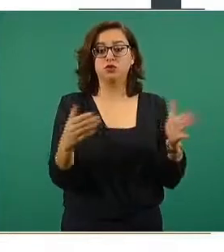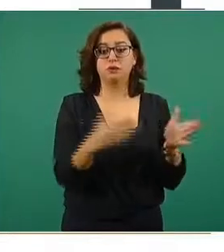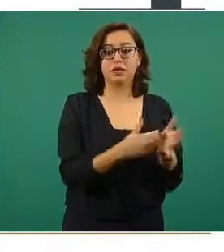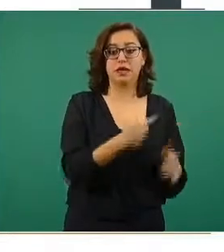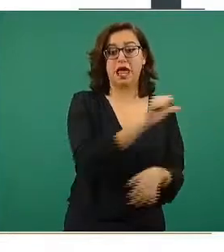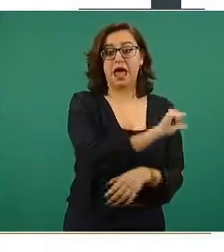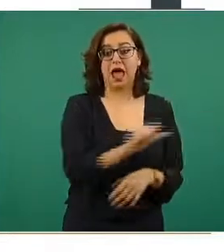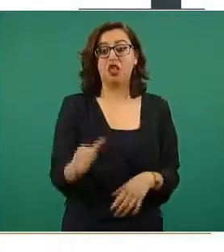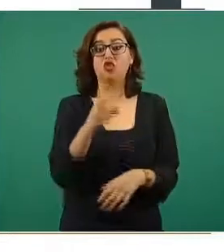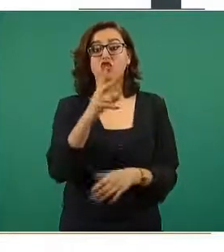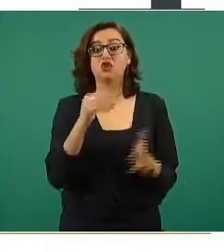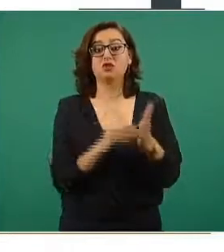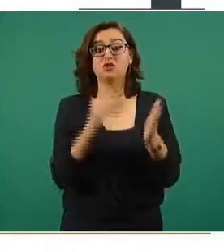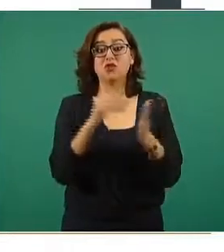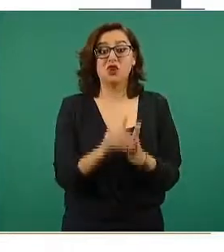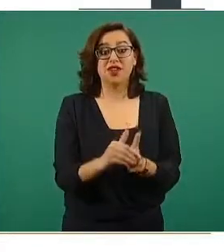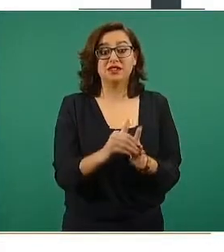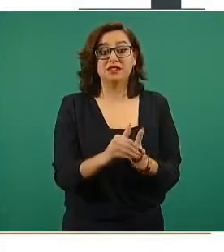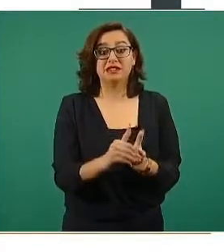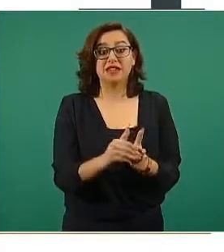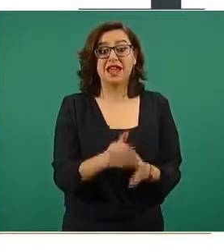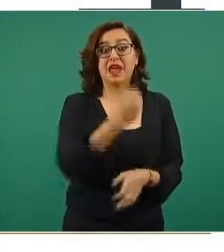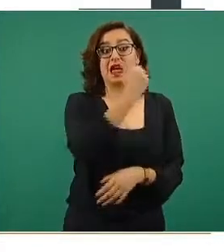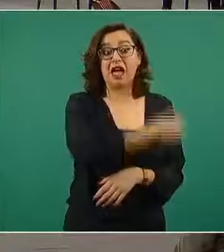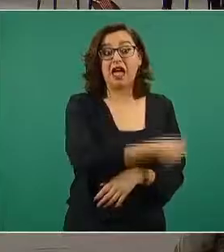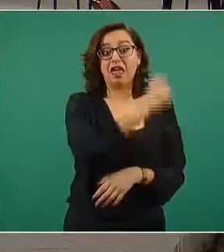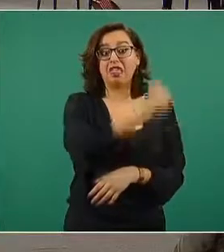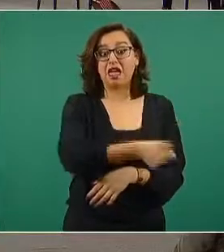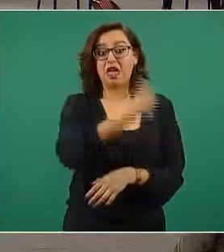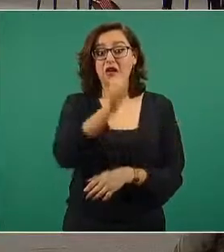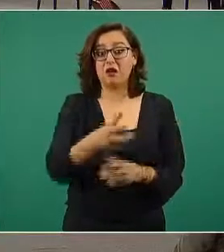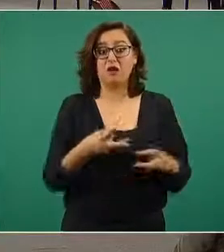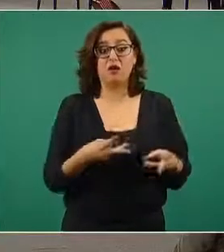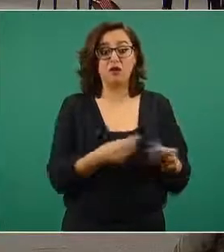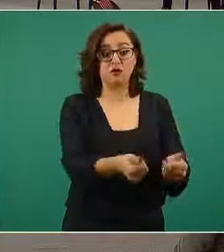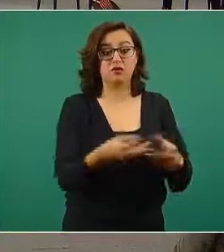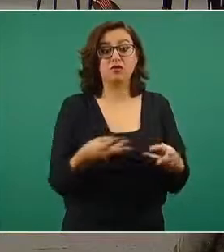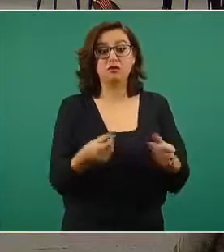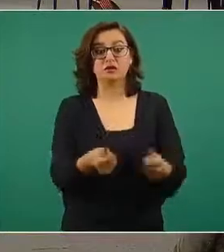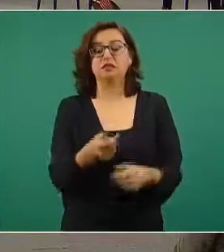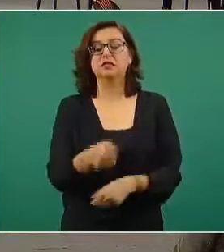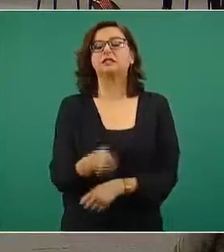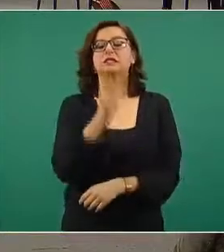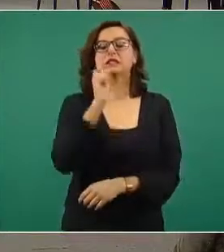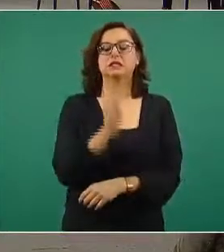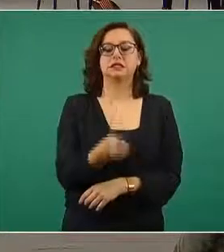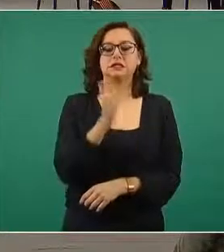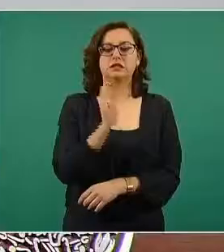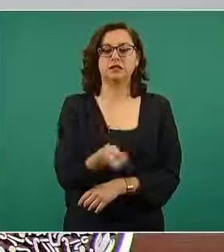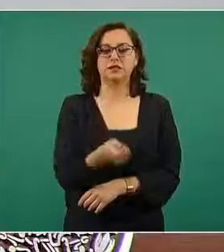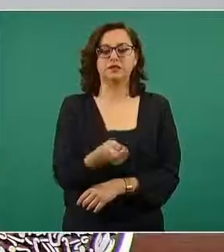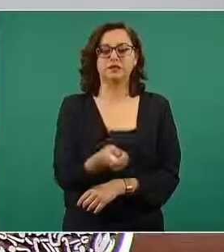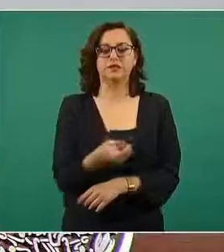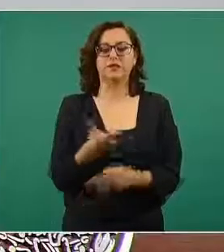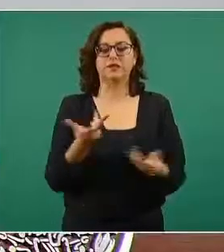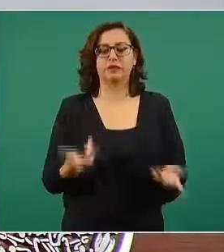2,388,000 pesos, es decir, 2,600